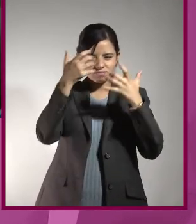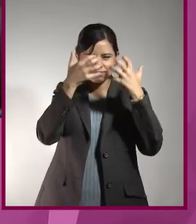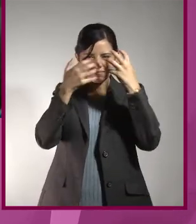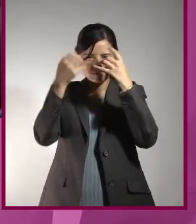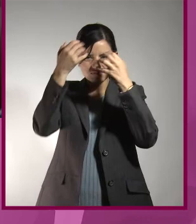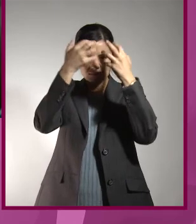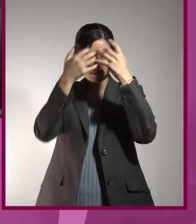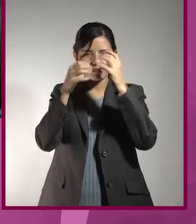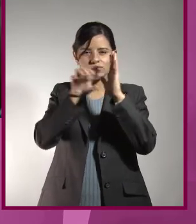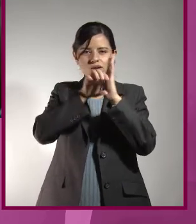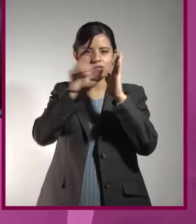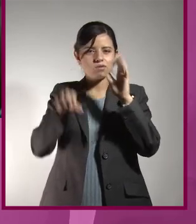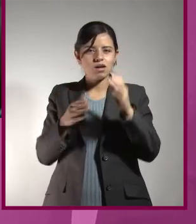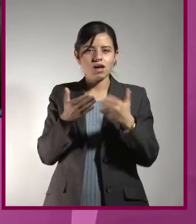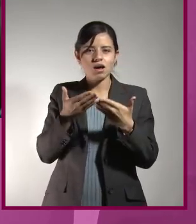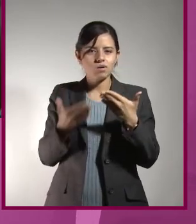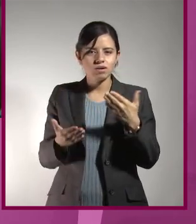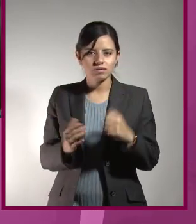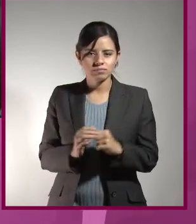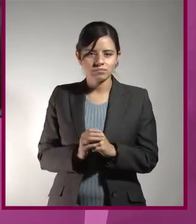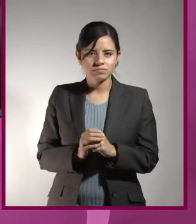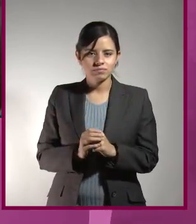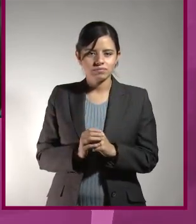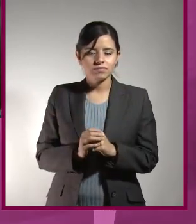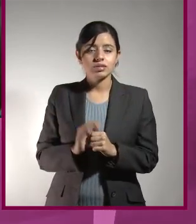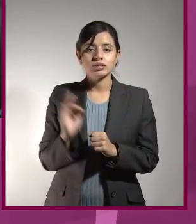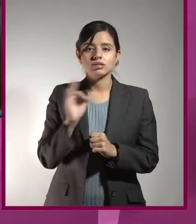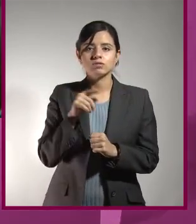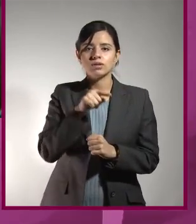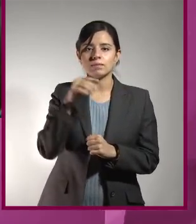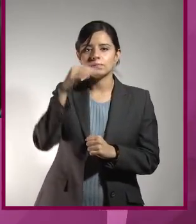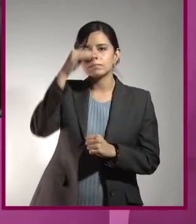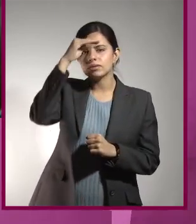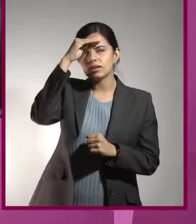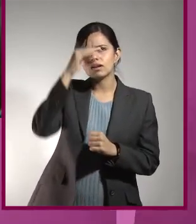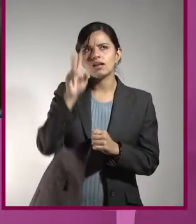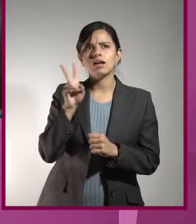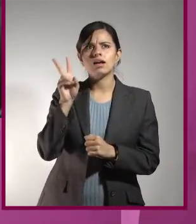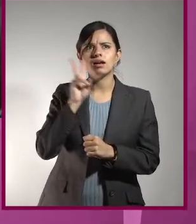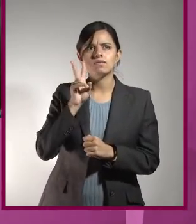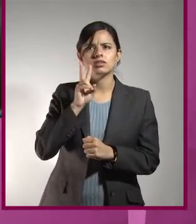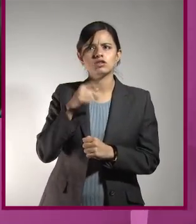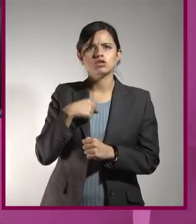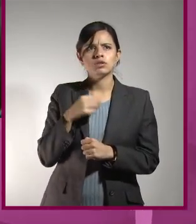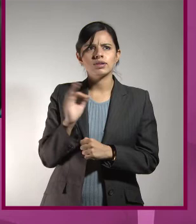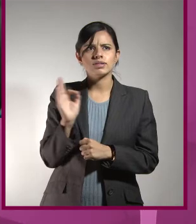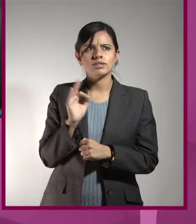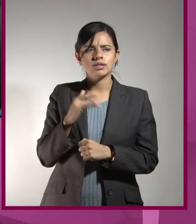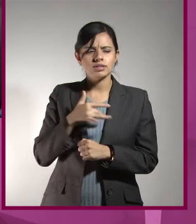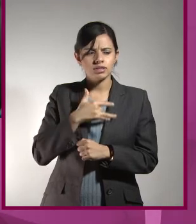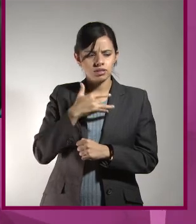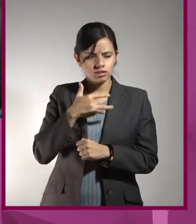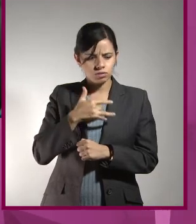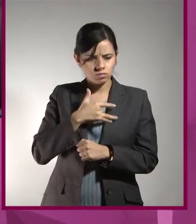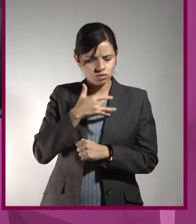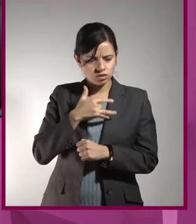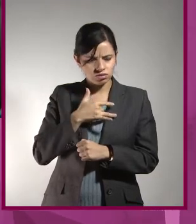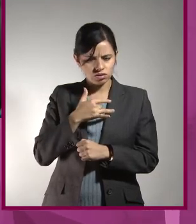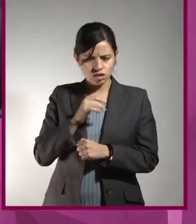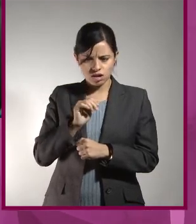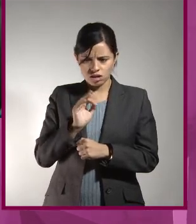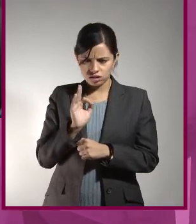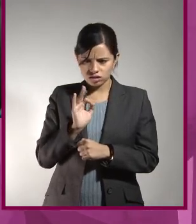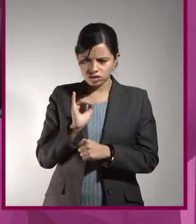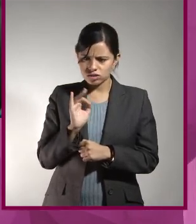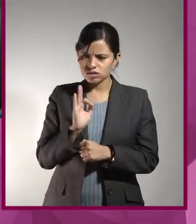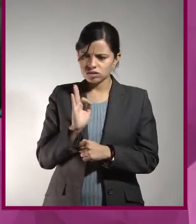mente, como ahora podemos pensar, a ver, tal vez tengo síntomas o no, pero